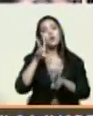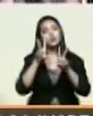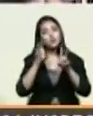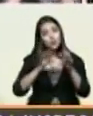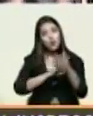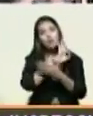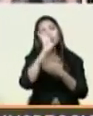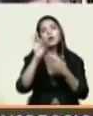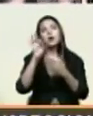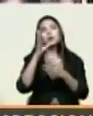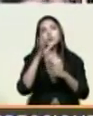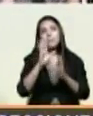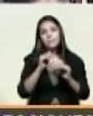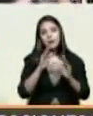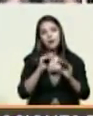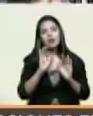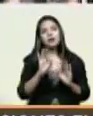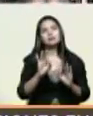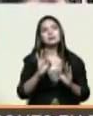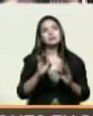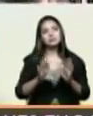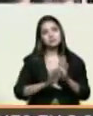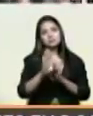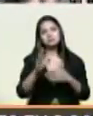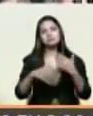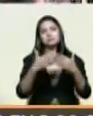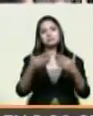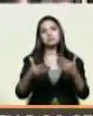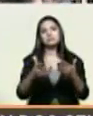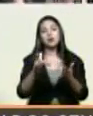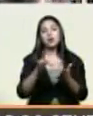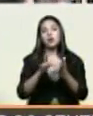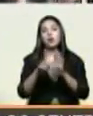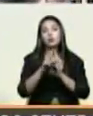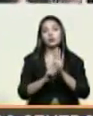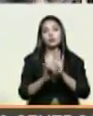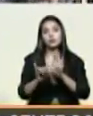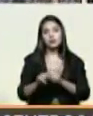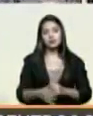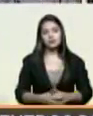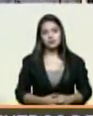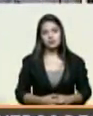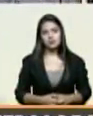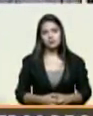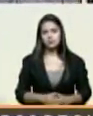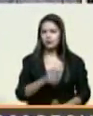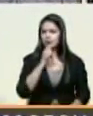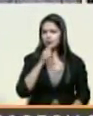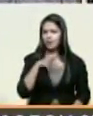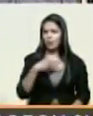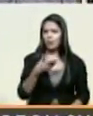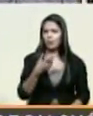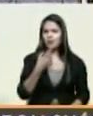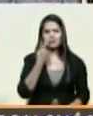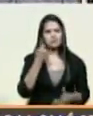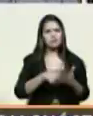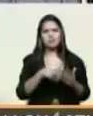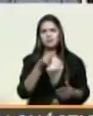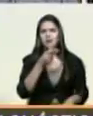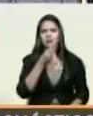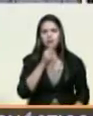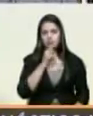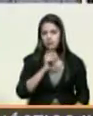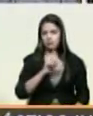amanecer de una nueva esperanza enriquecida, llegó con la constituyente. ¿Y quién se lo puede negar? Y por